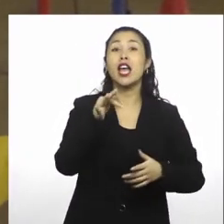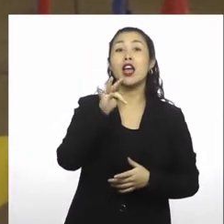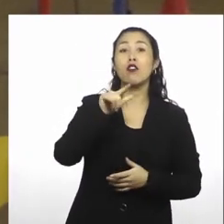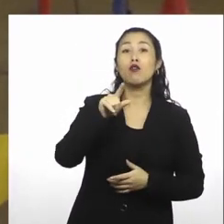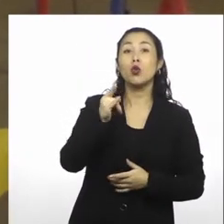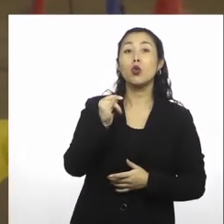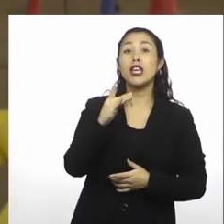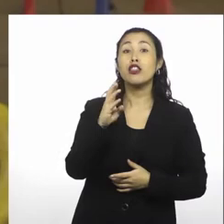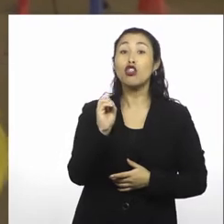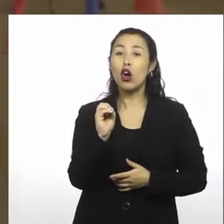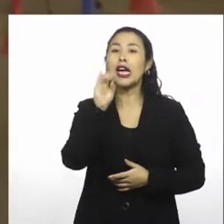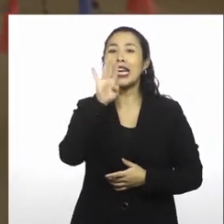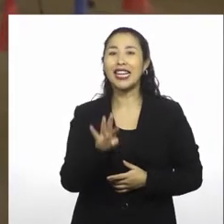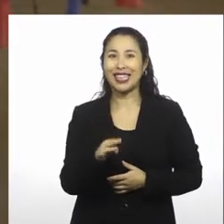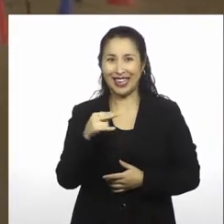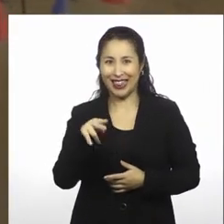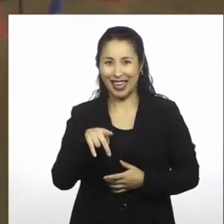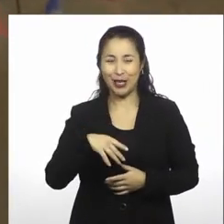características.